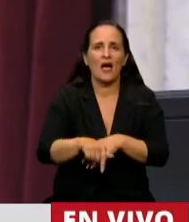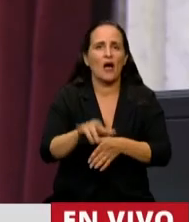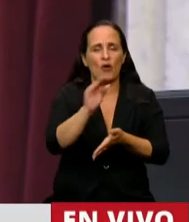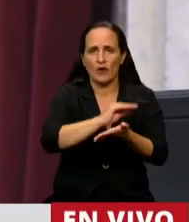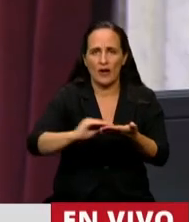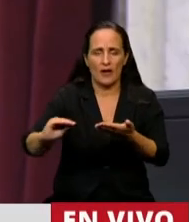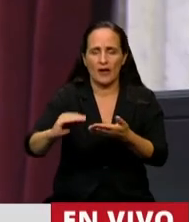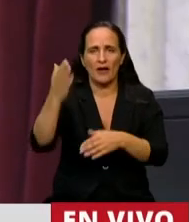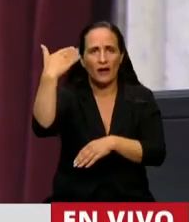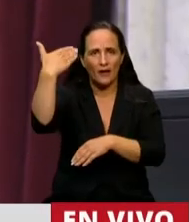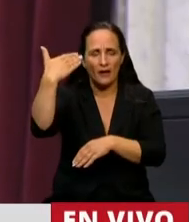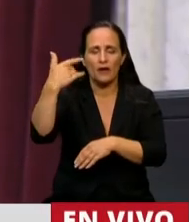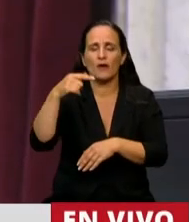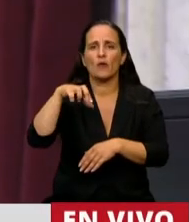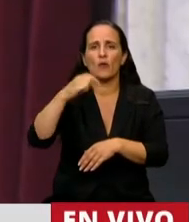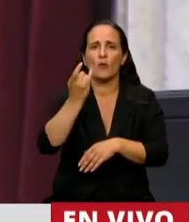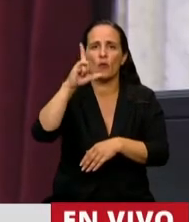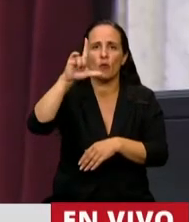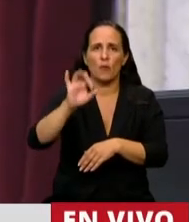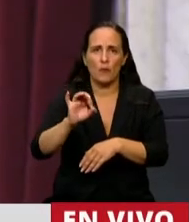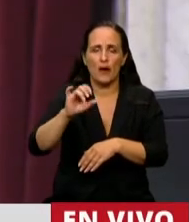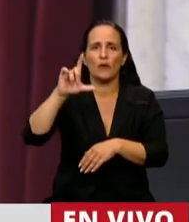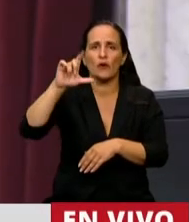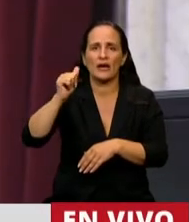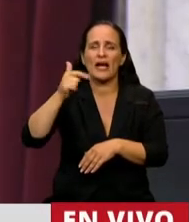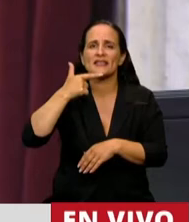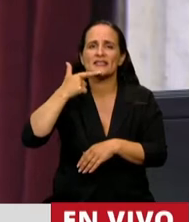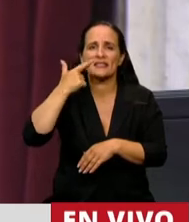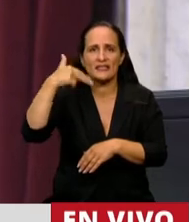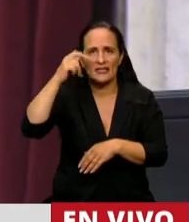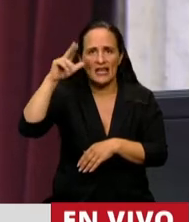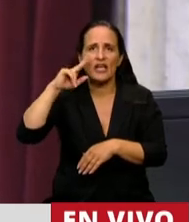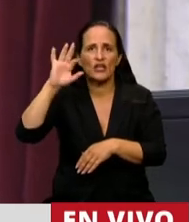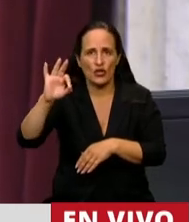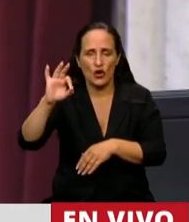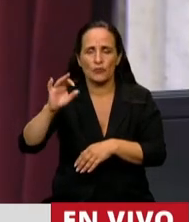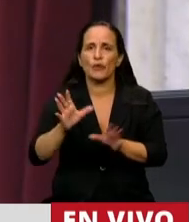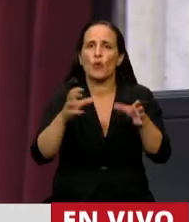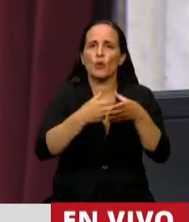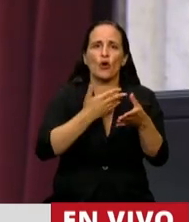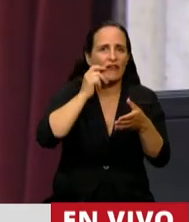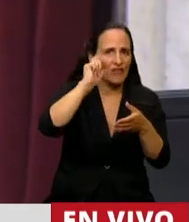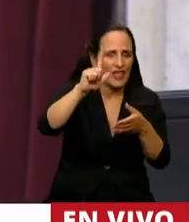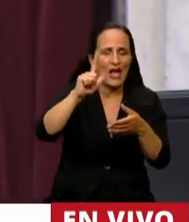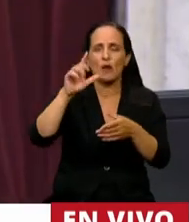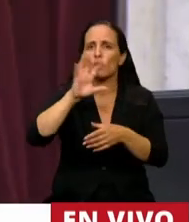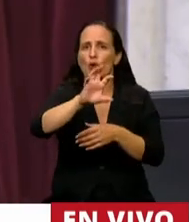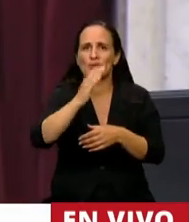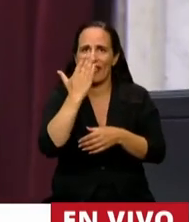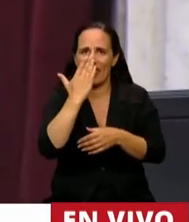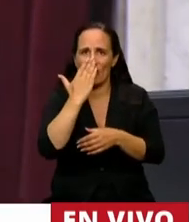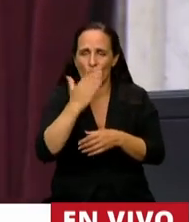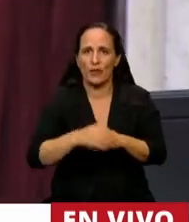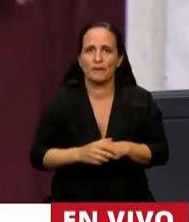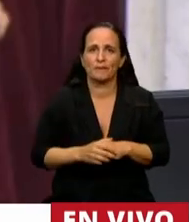Tiene la palabra el diputado Paulo Leonardo Casinerio, Interbloque Federal, provincia de Córdoba. Muchas